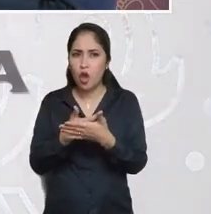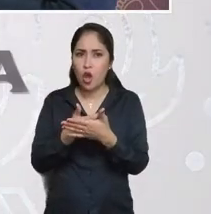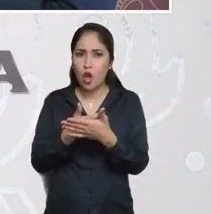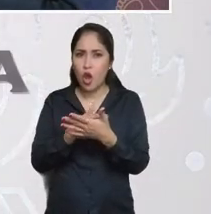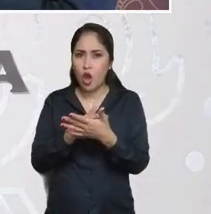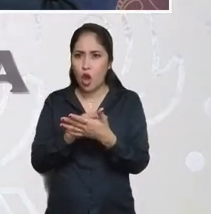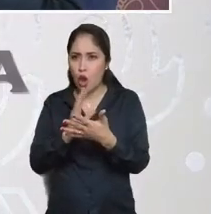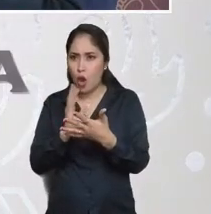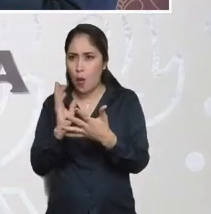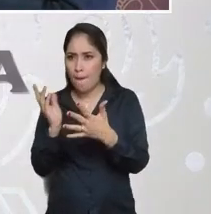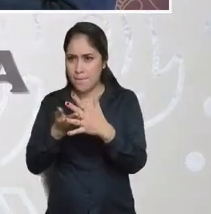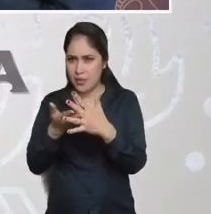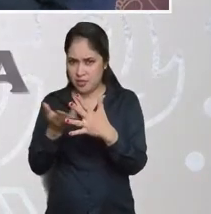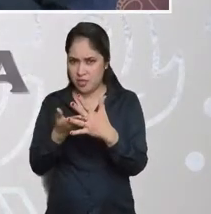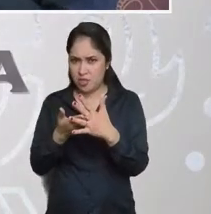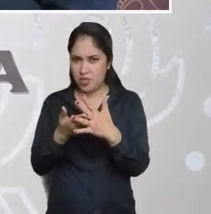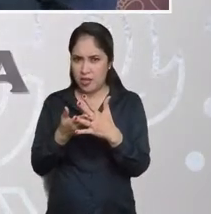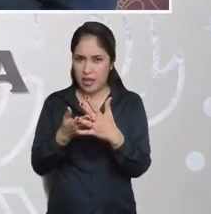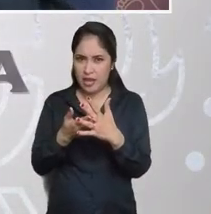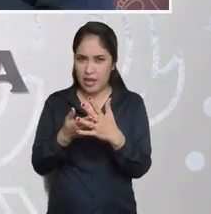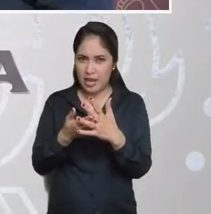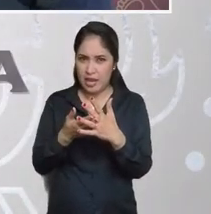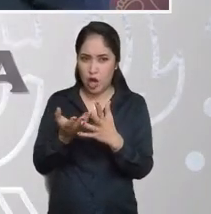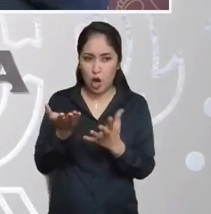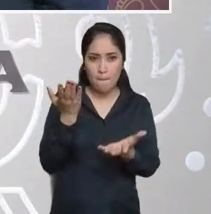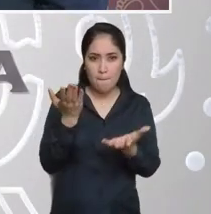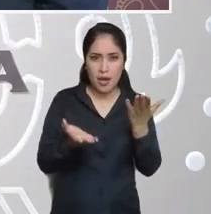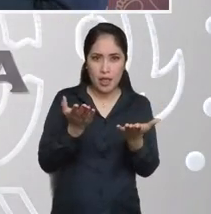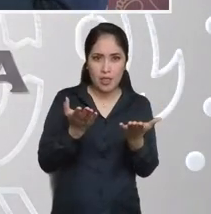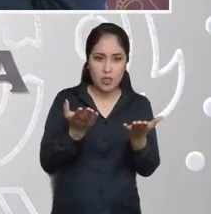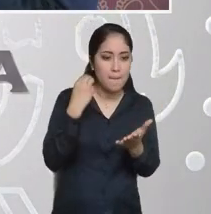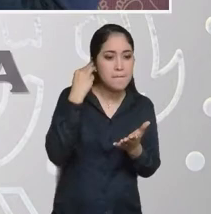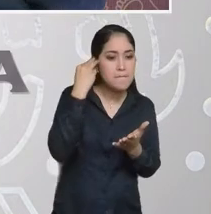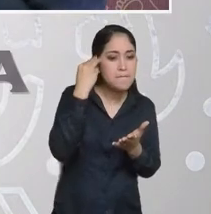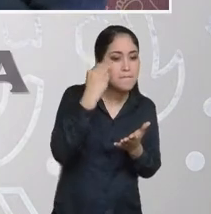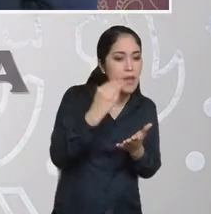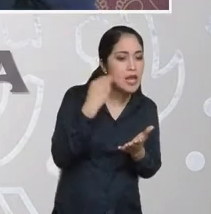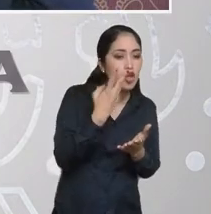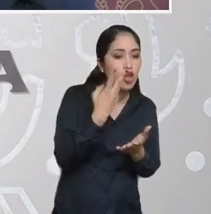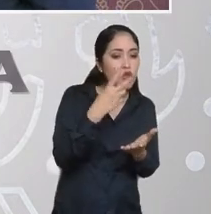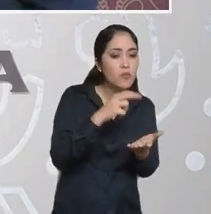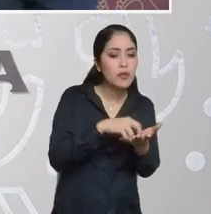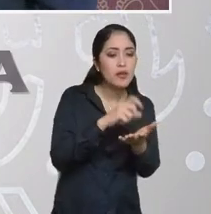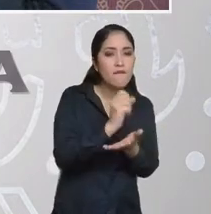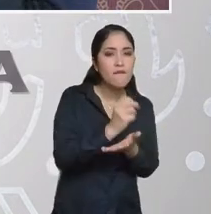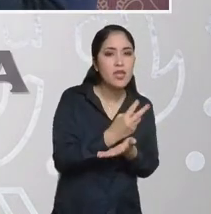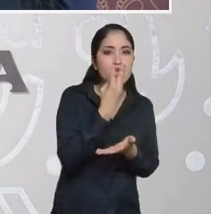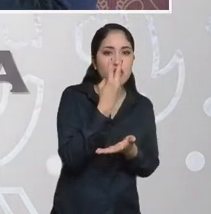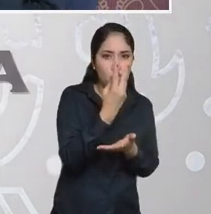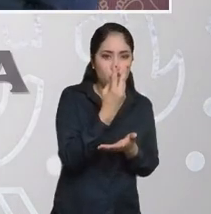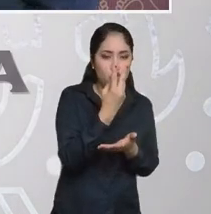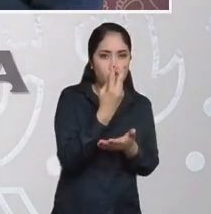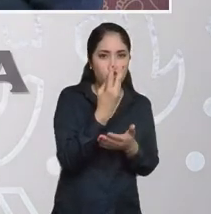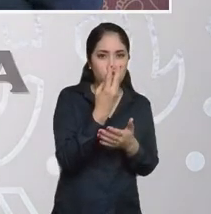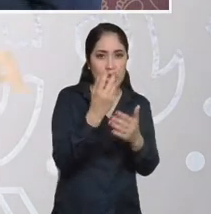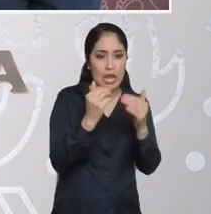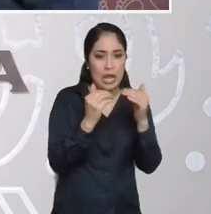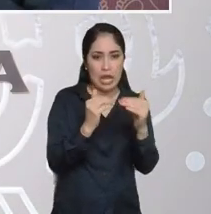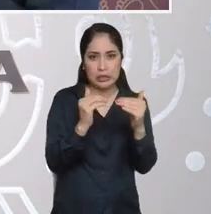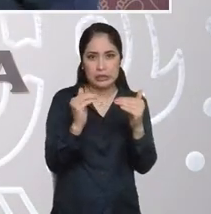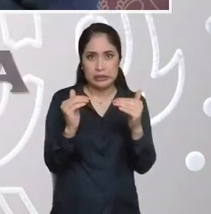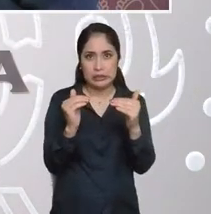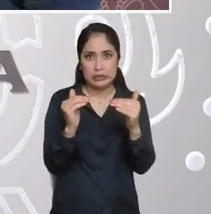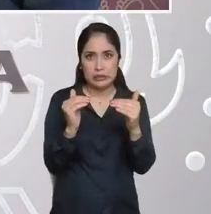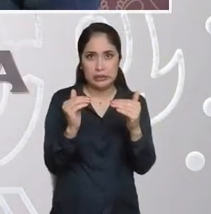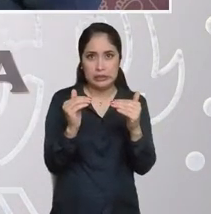en marzo de 2022, que fueron, por cierto, ya mucho menos que los ocurridos en